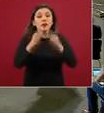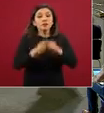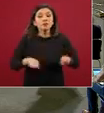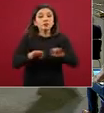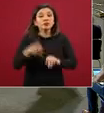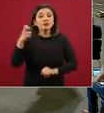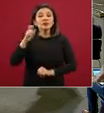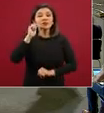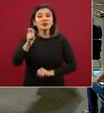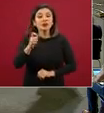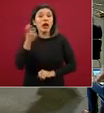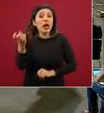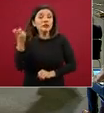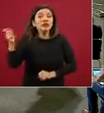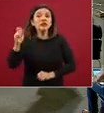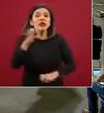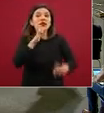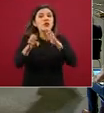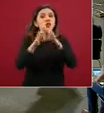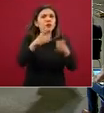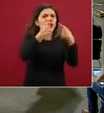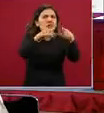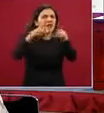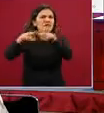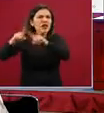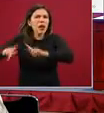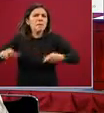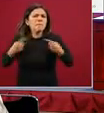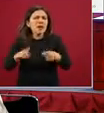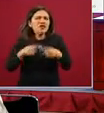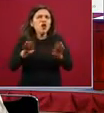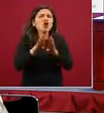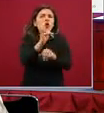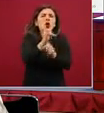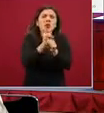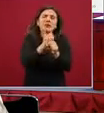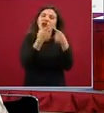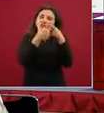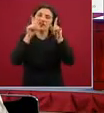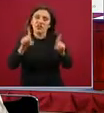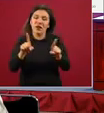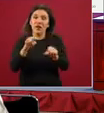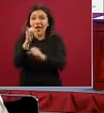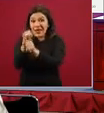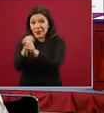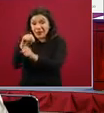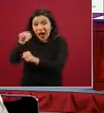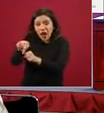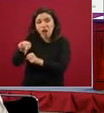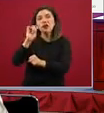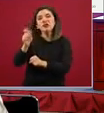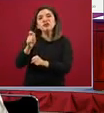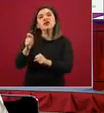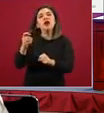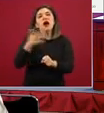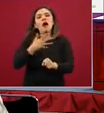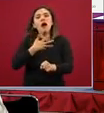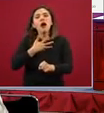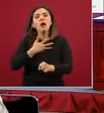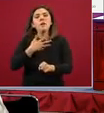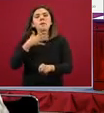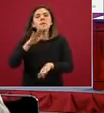es que estos son encuestas, las encuestas son distintas a lo que es una investigación. En la investigación